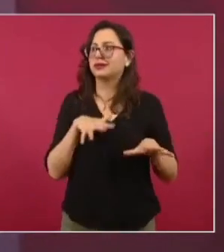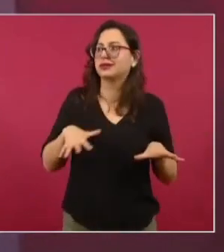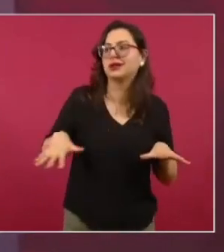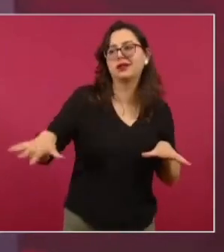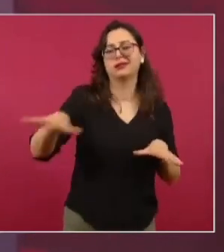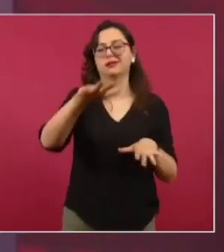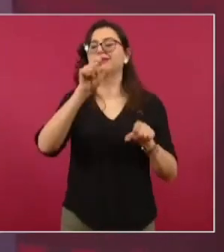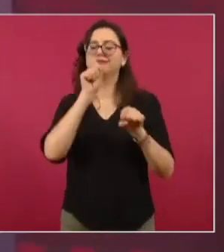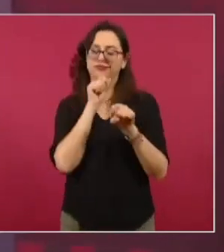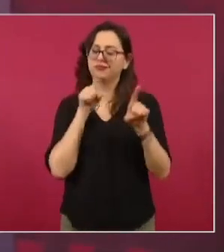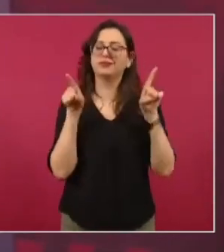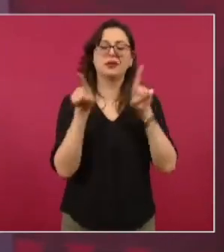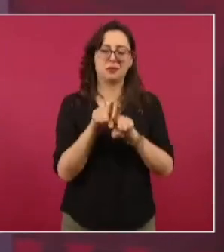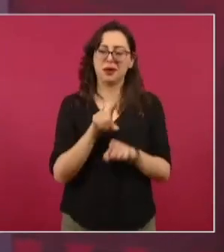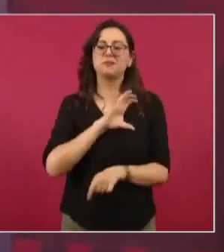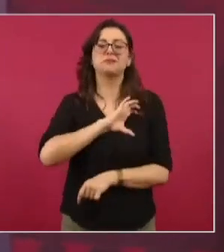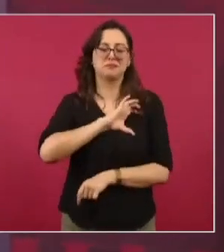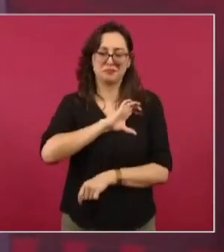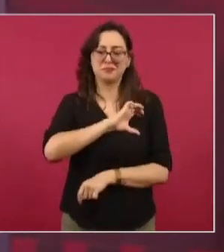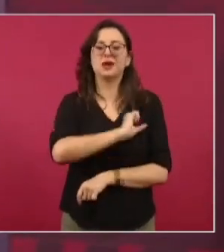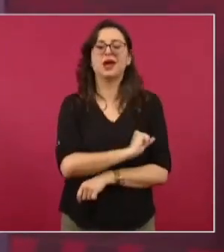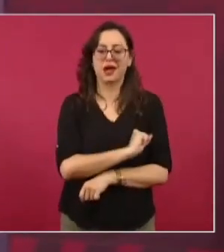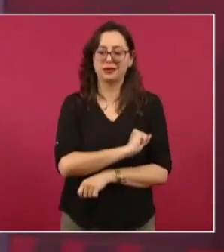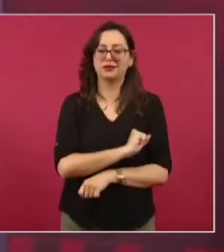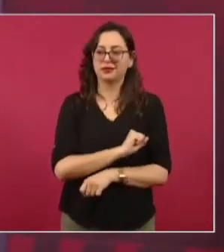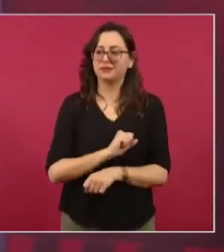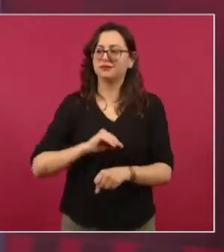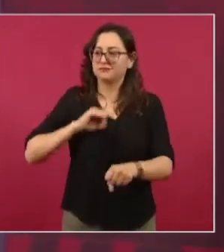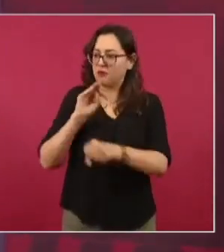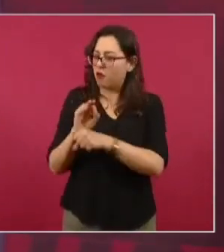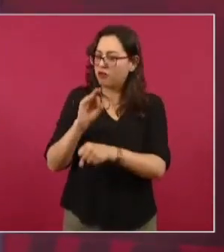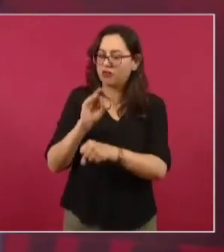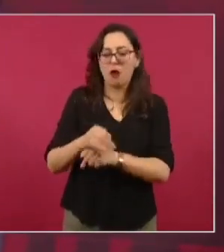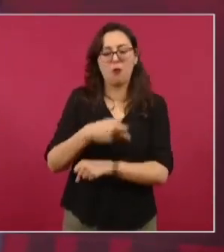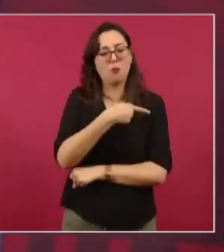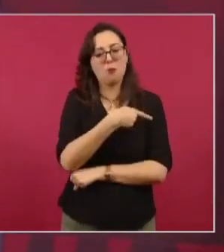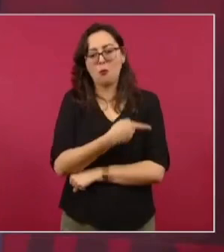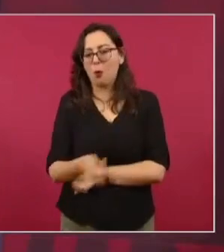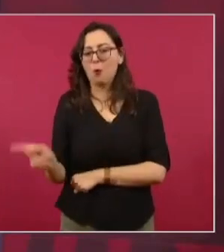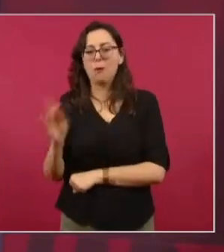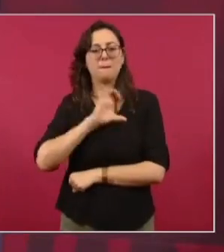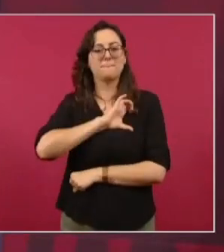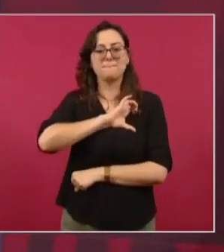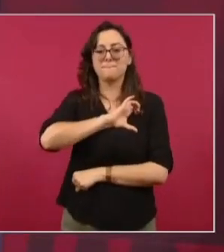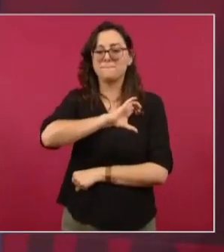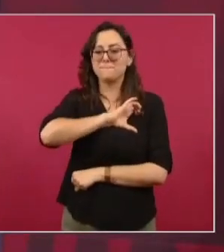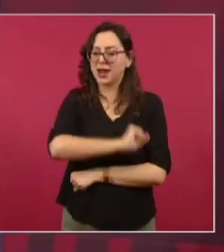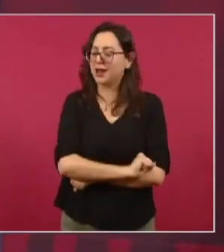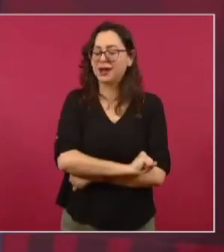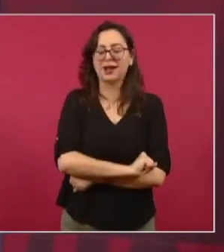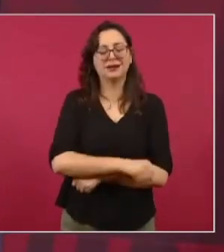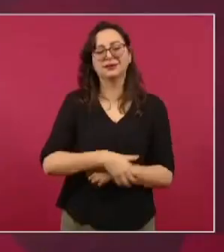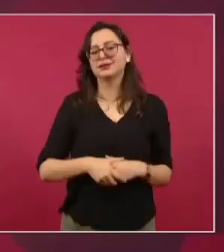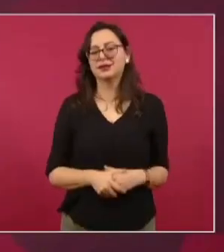al pueblo de México y sobre todo defender a los pobres y como es también mi